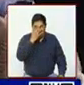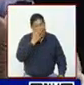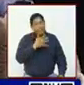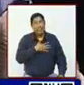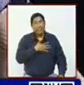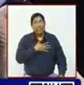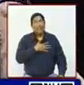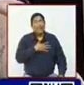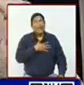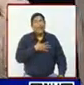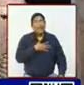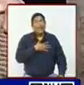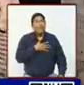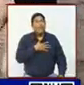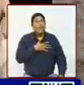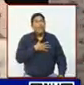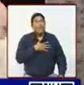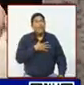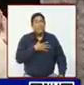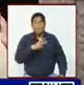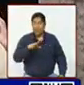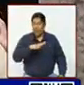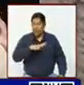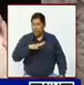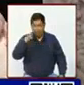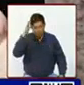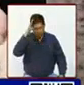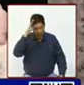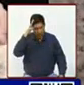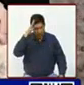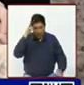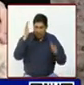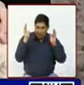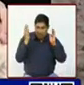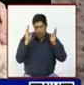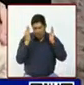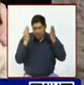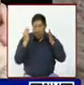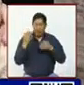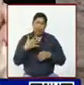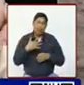Papa es, pensaba que también su padre es un poquito como él,